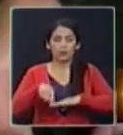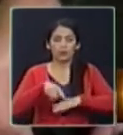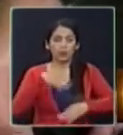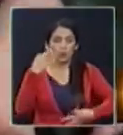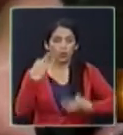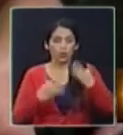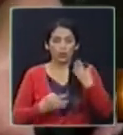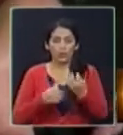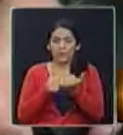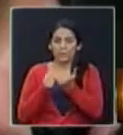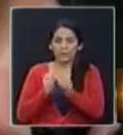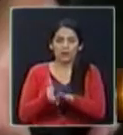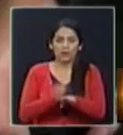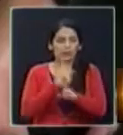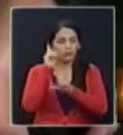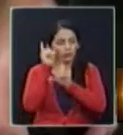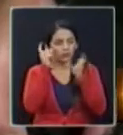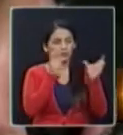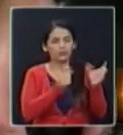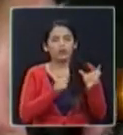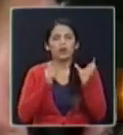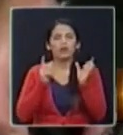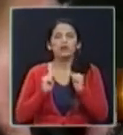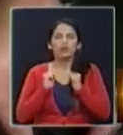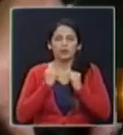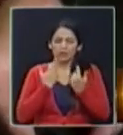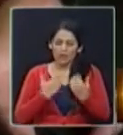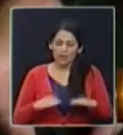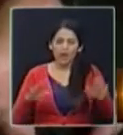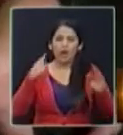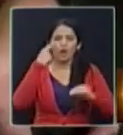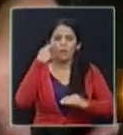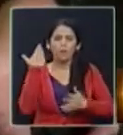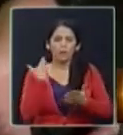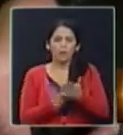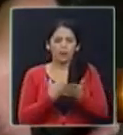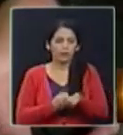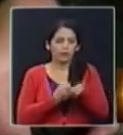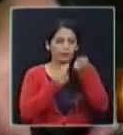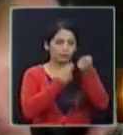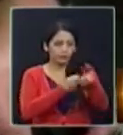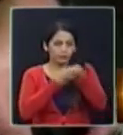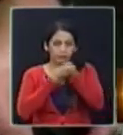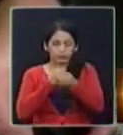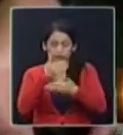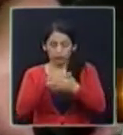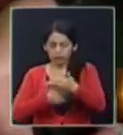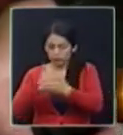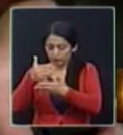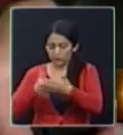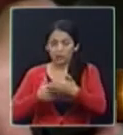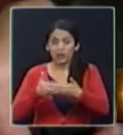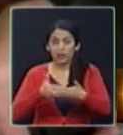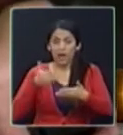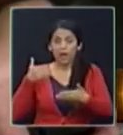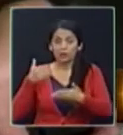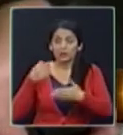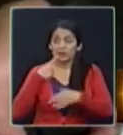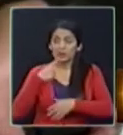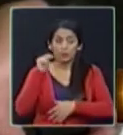ha presentado las pruebas, la Fiscalía ha presentado todos los elementos con los cuales sustentó su